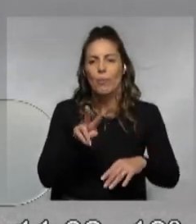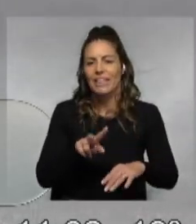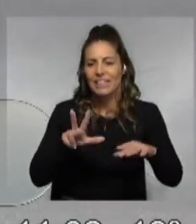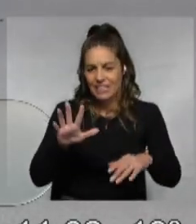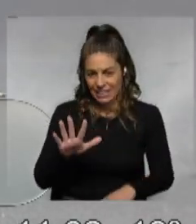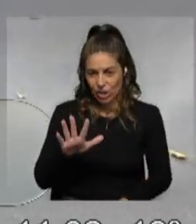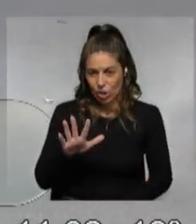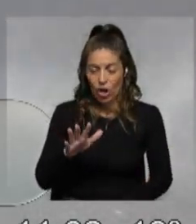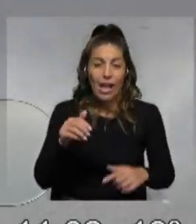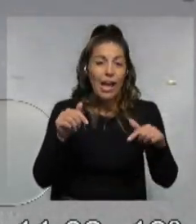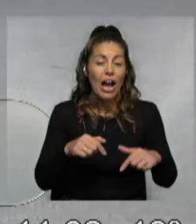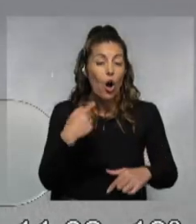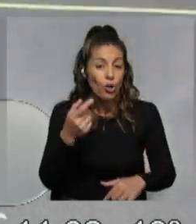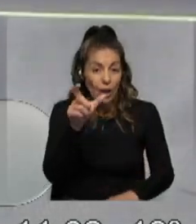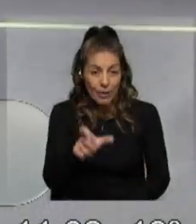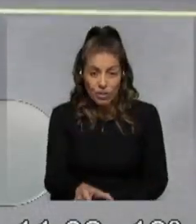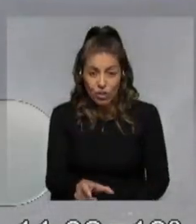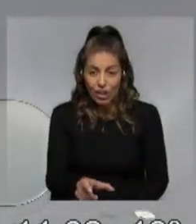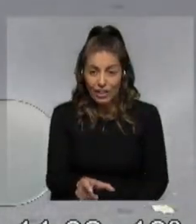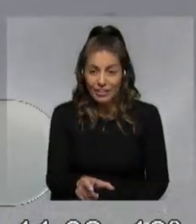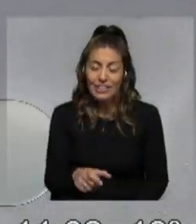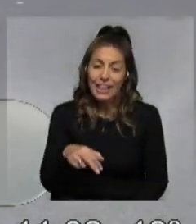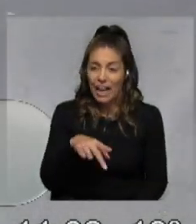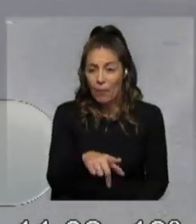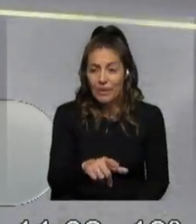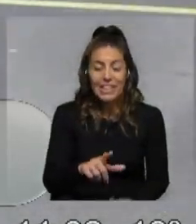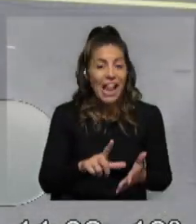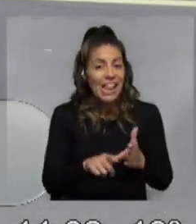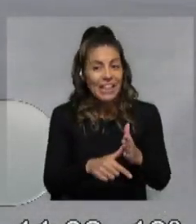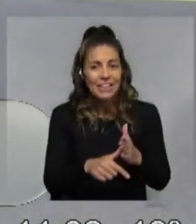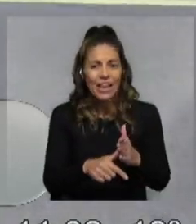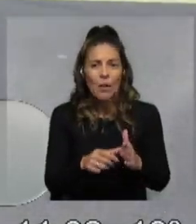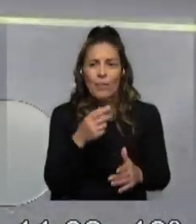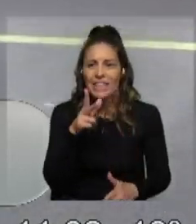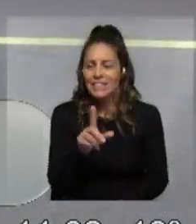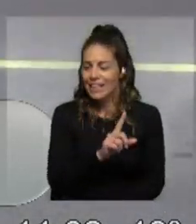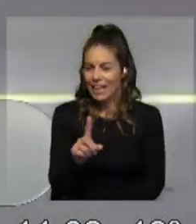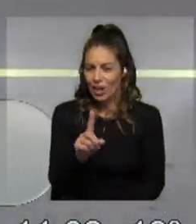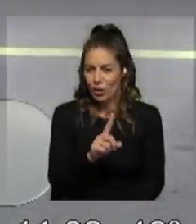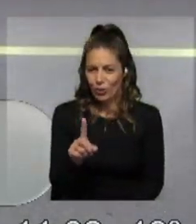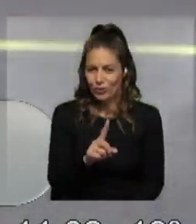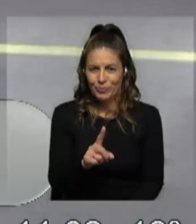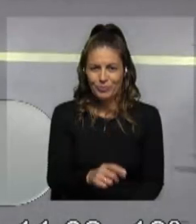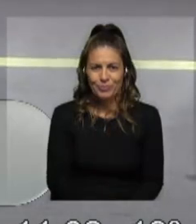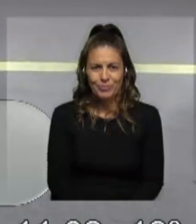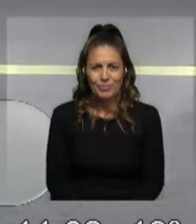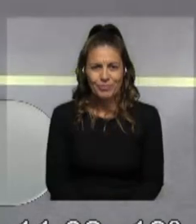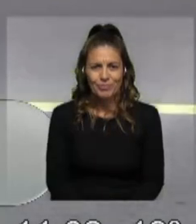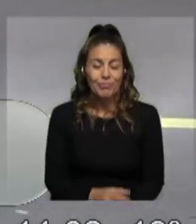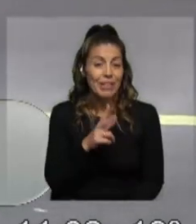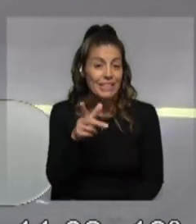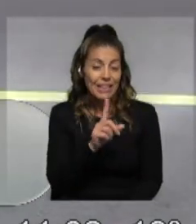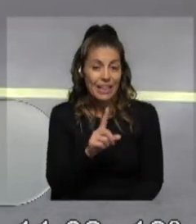1925. Así que bueno, aquí hay otra señora que camina lentamente y vamos a cerrar. Me dice que no, la señora, bueno. ¿Sabés que donde vos estás,